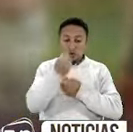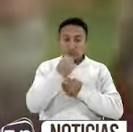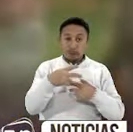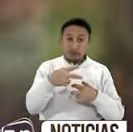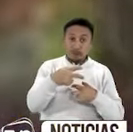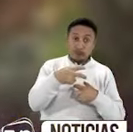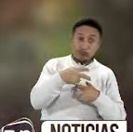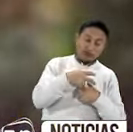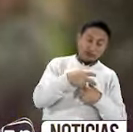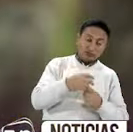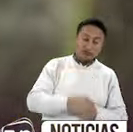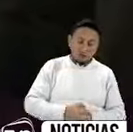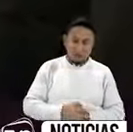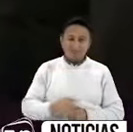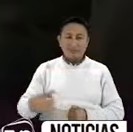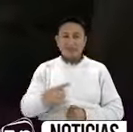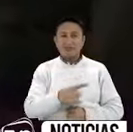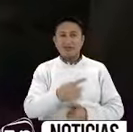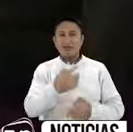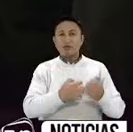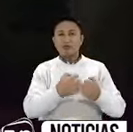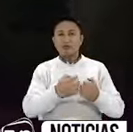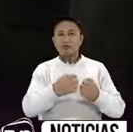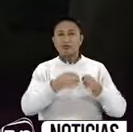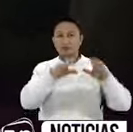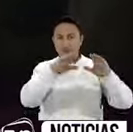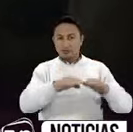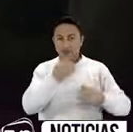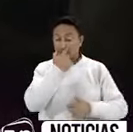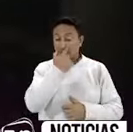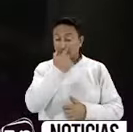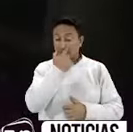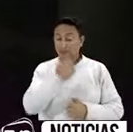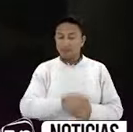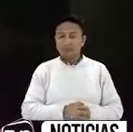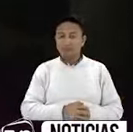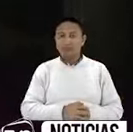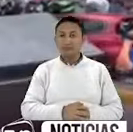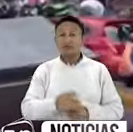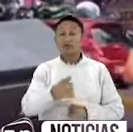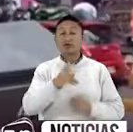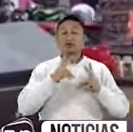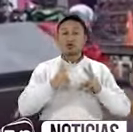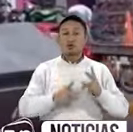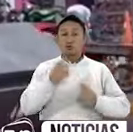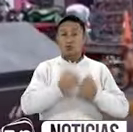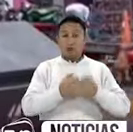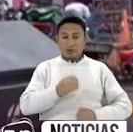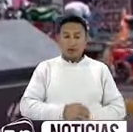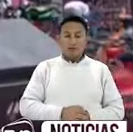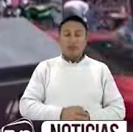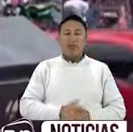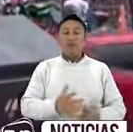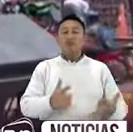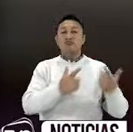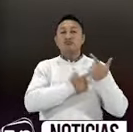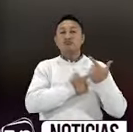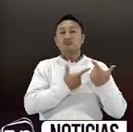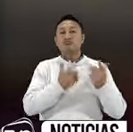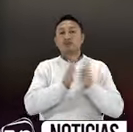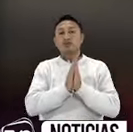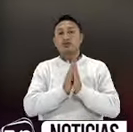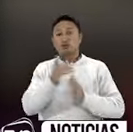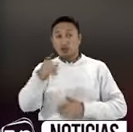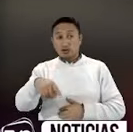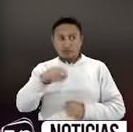comida con el fin de minimizar la presencia de los uniformados y afectar al personal, las Fuerzas Armadas solicitaron